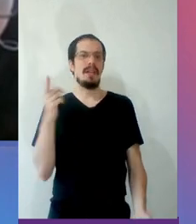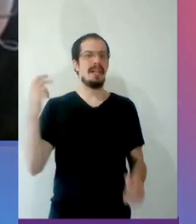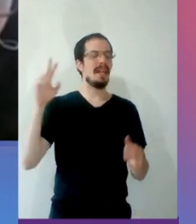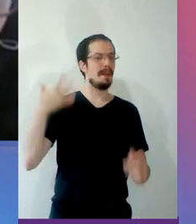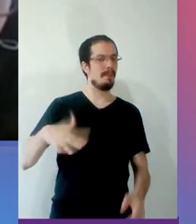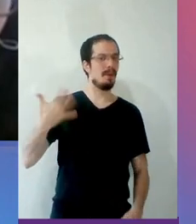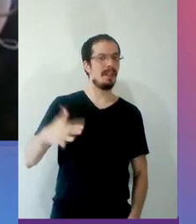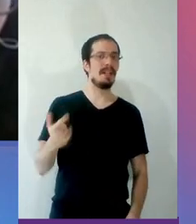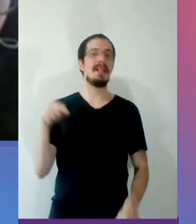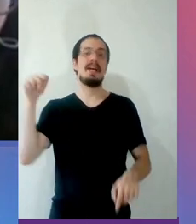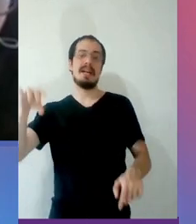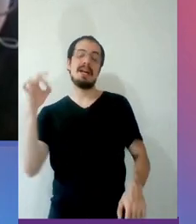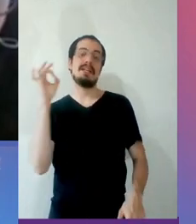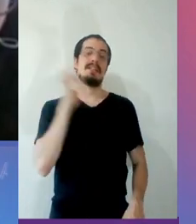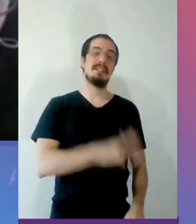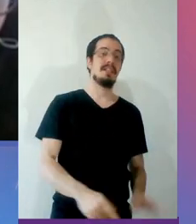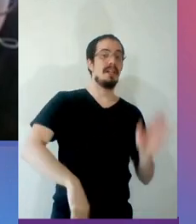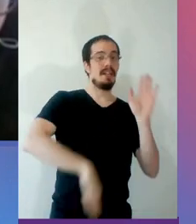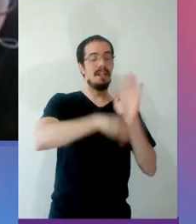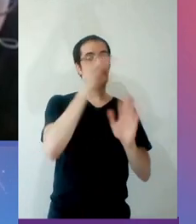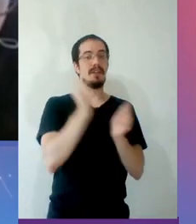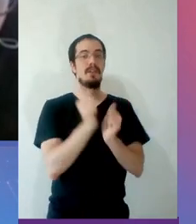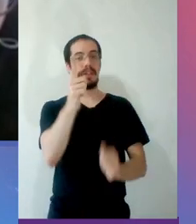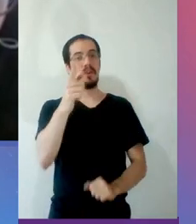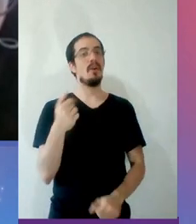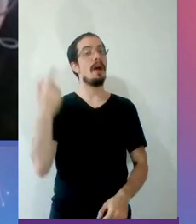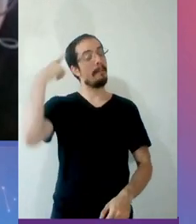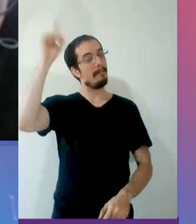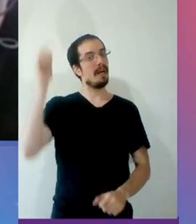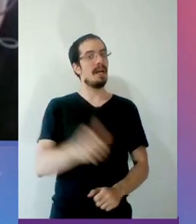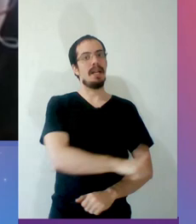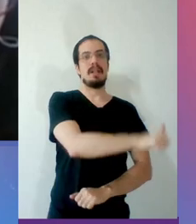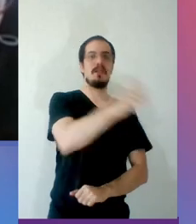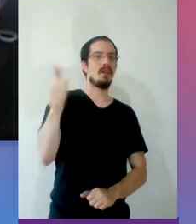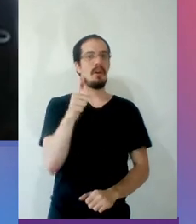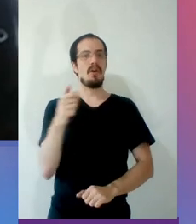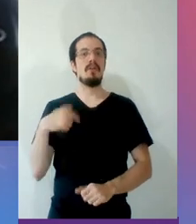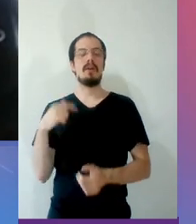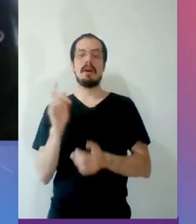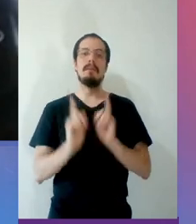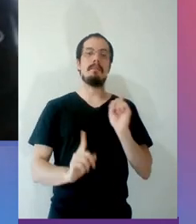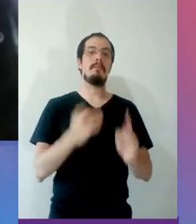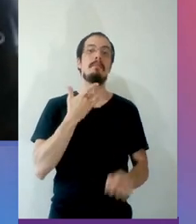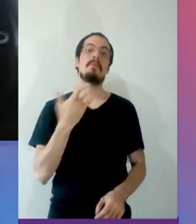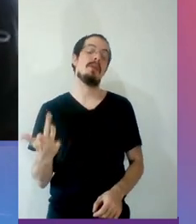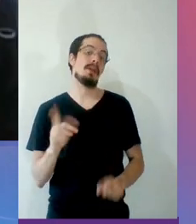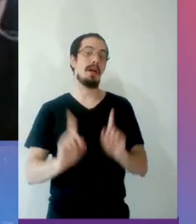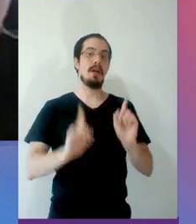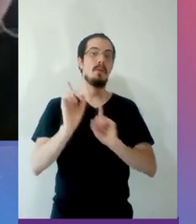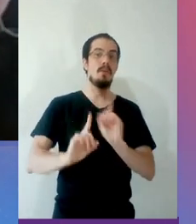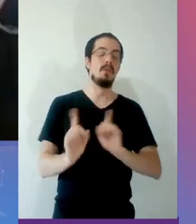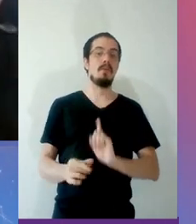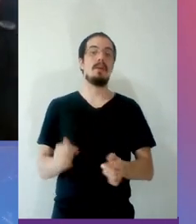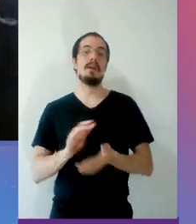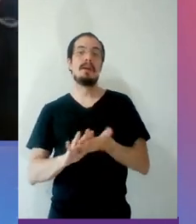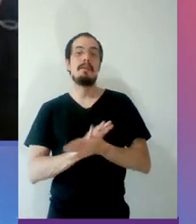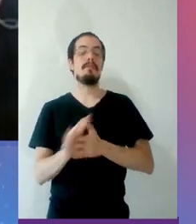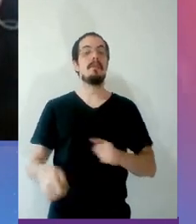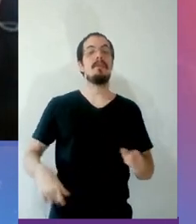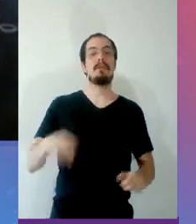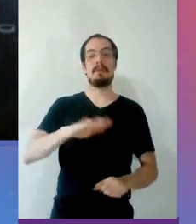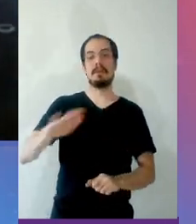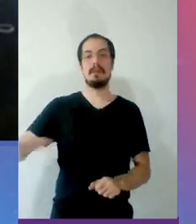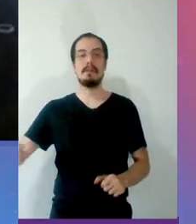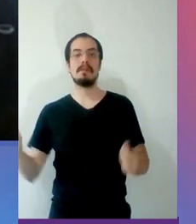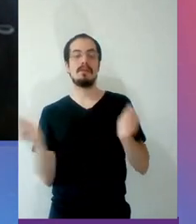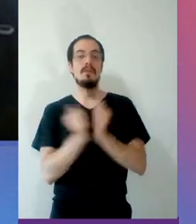Chile Crece fuera para todos, ¿cierto? A veces uno escucha a las mamás en las comunas, las mamás con hijos con discapacidad, pucha, mi